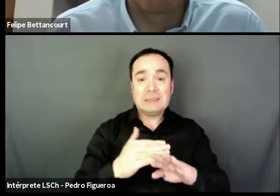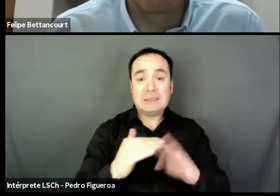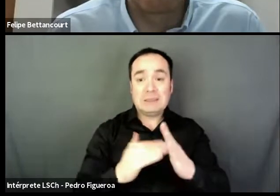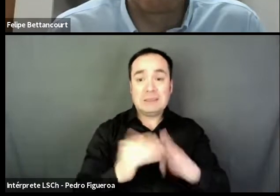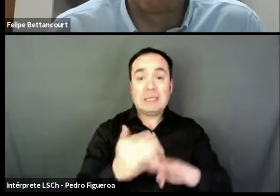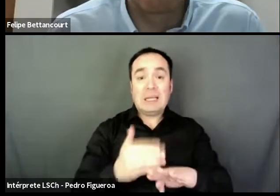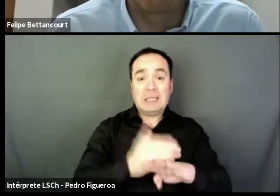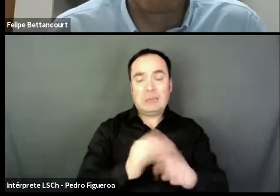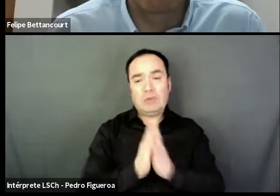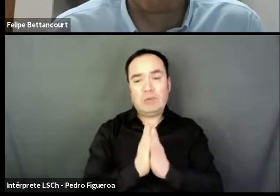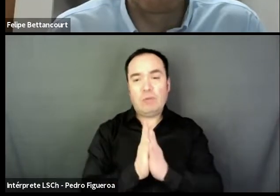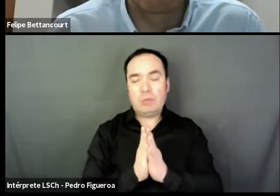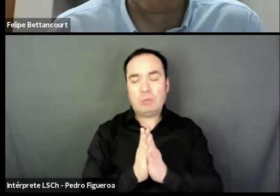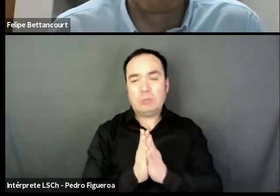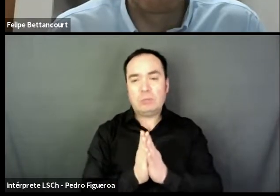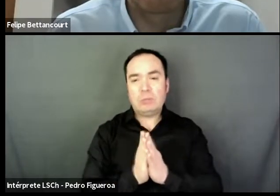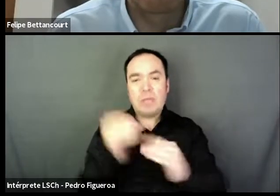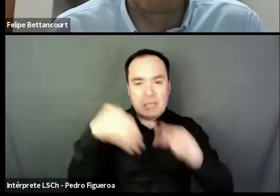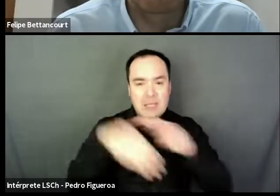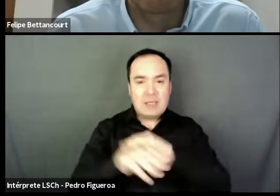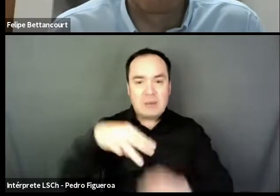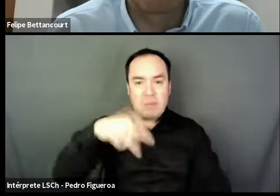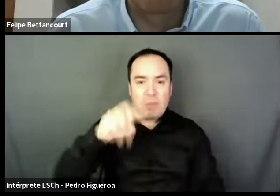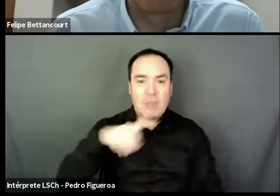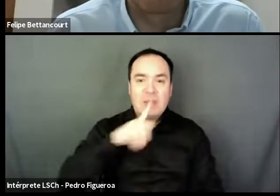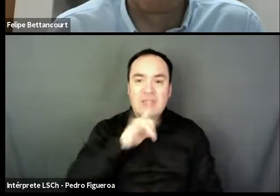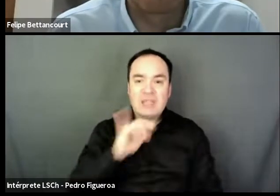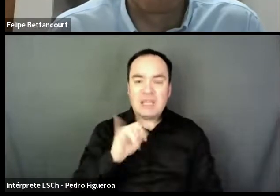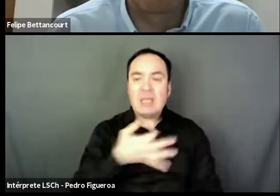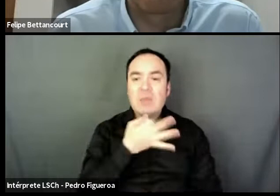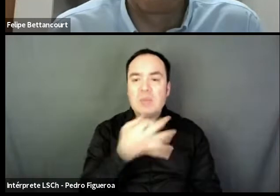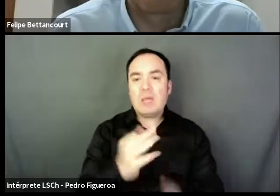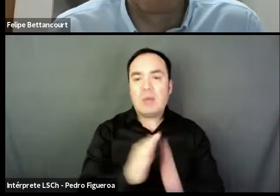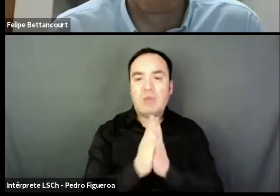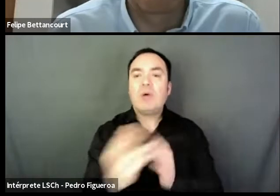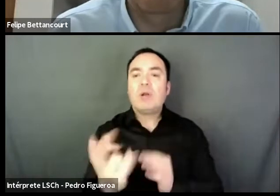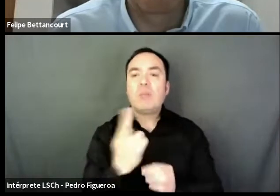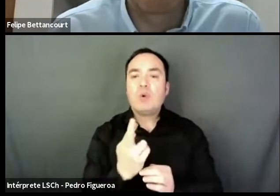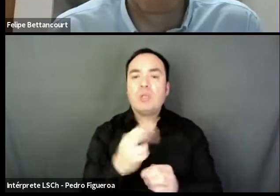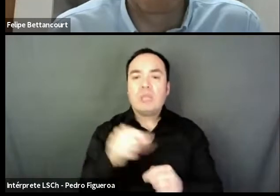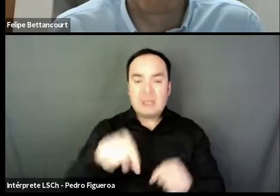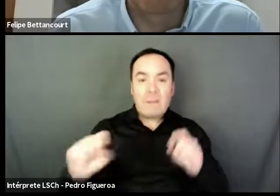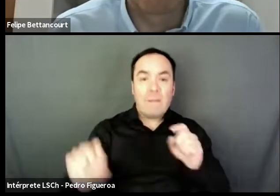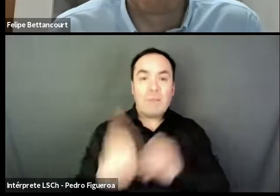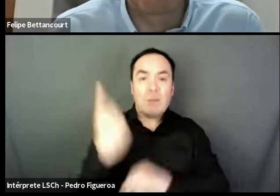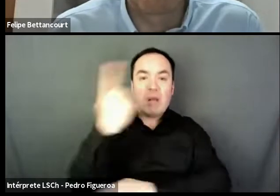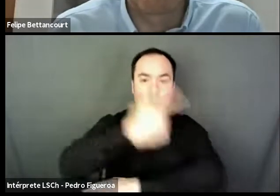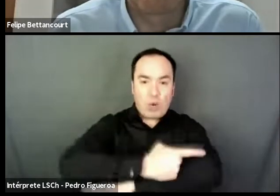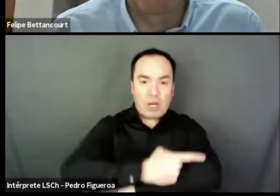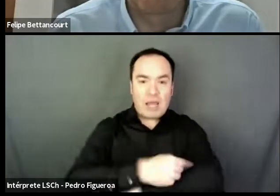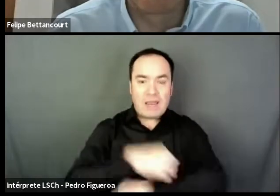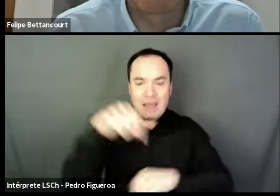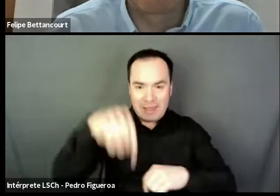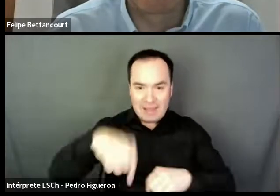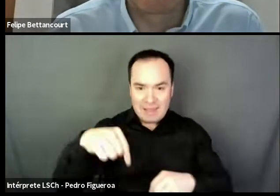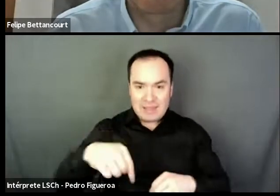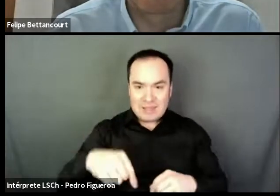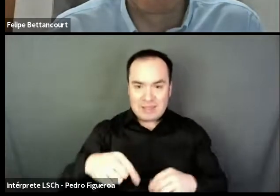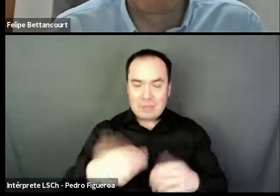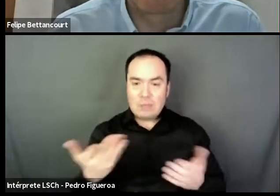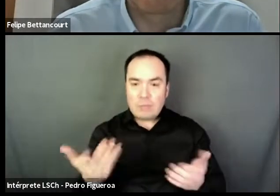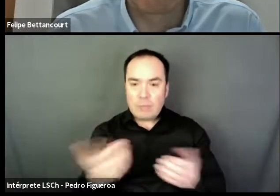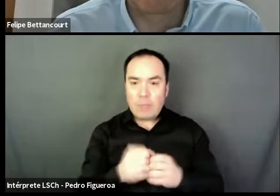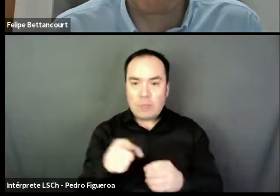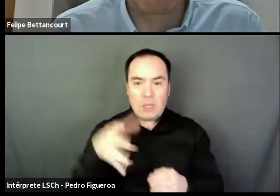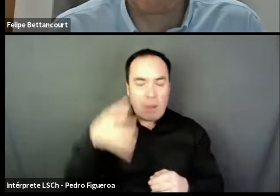y escriban ahora qué es lo más valioso que se llevan de este primer día del encuentro ya no sólo no